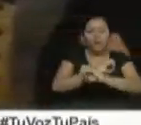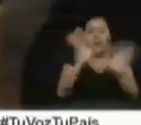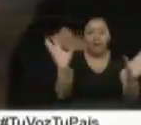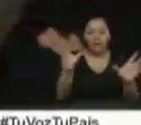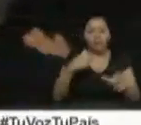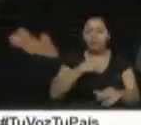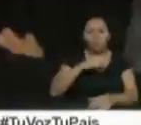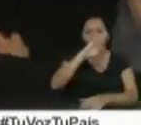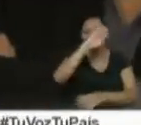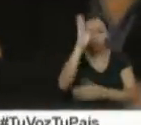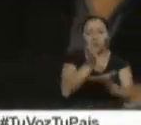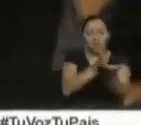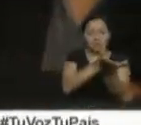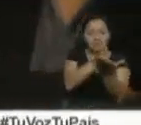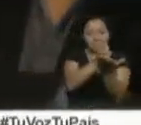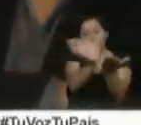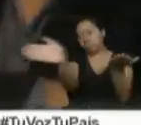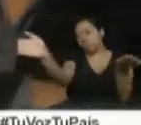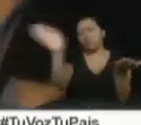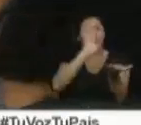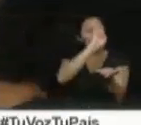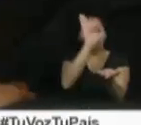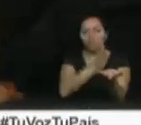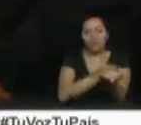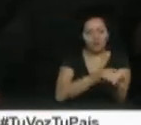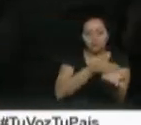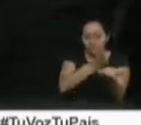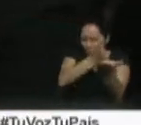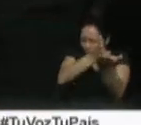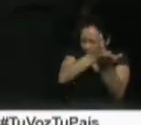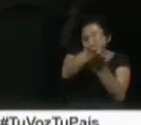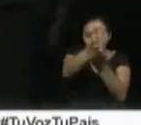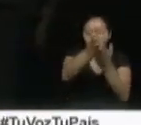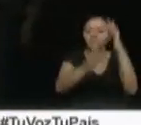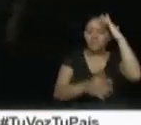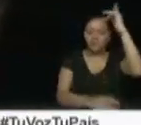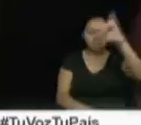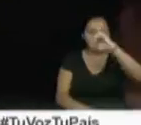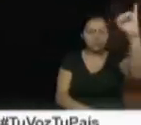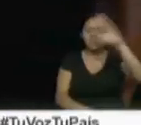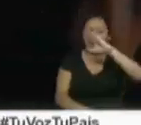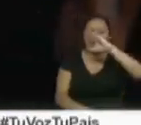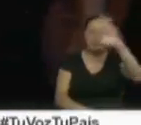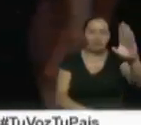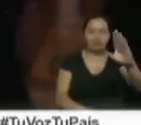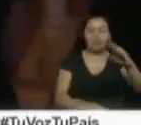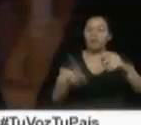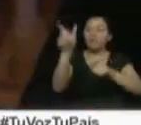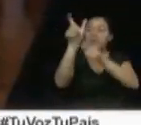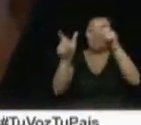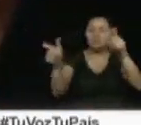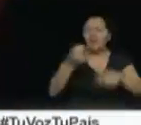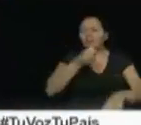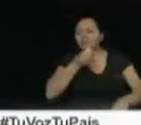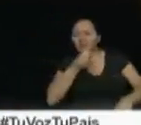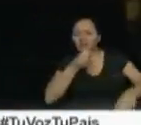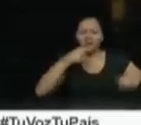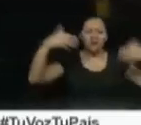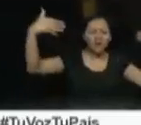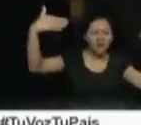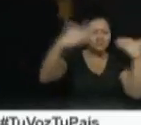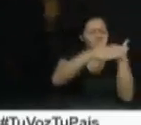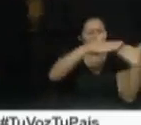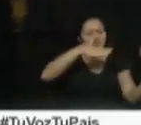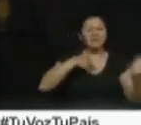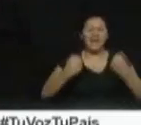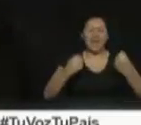el que nunca se torció, no se obnubiló por la fosforescencia de luminarias en cualquier esquina o